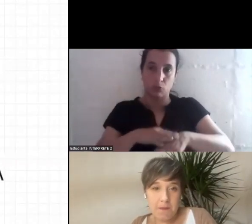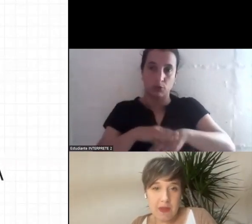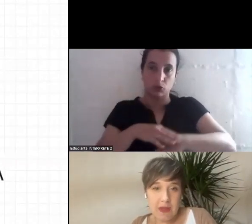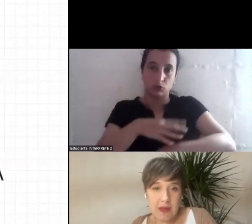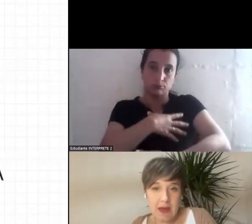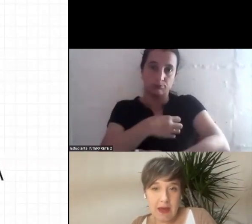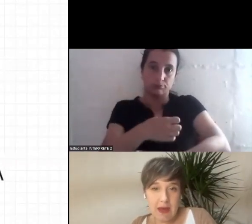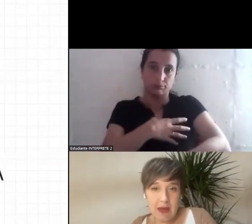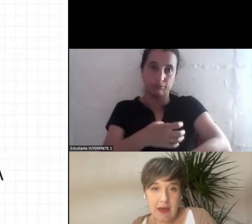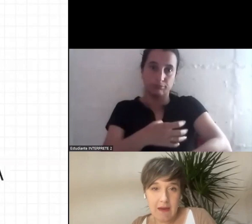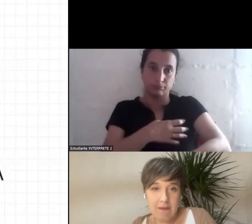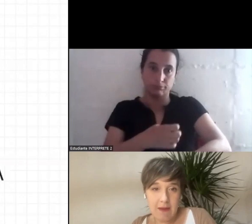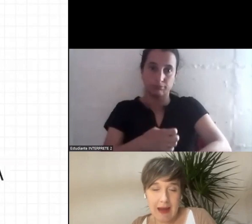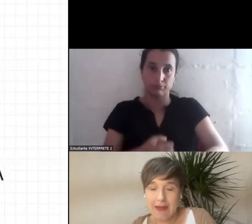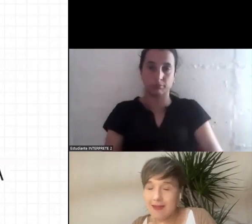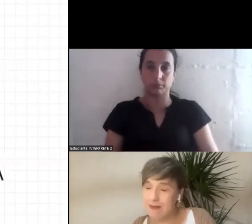que